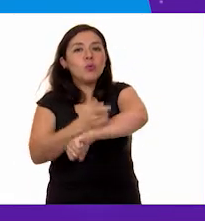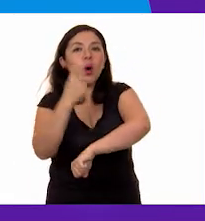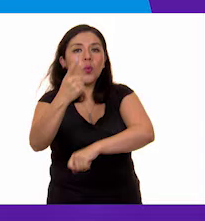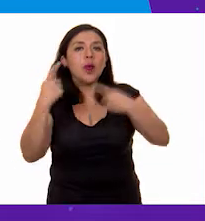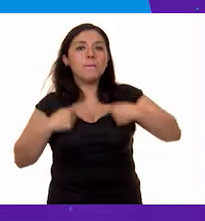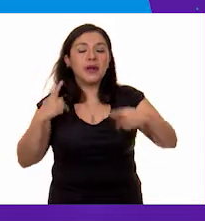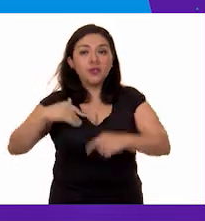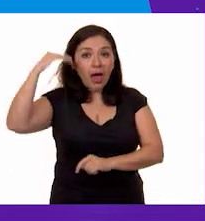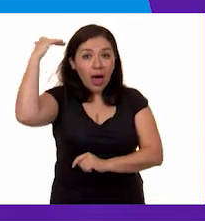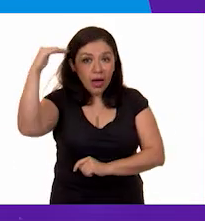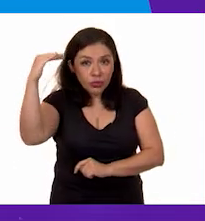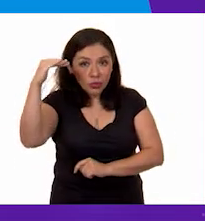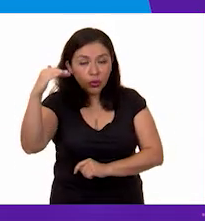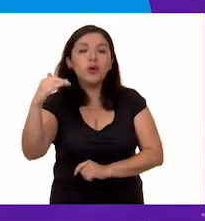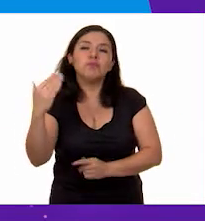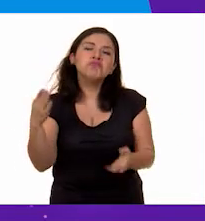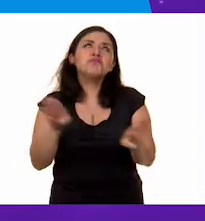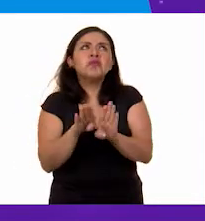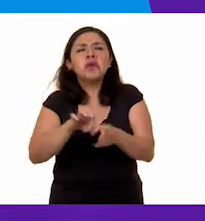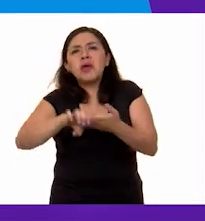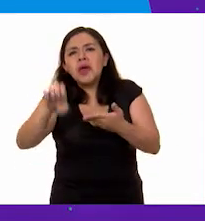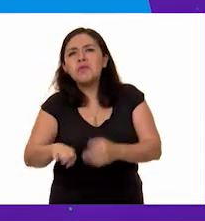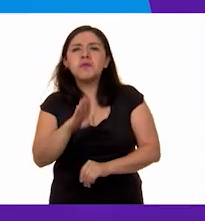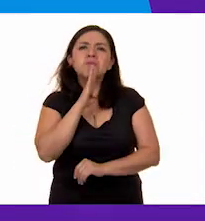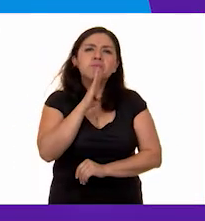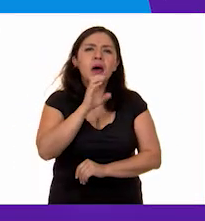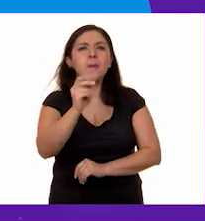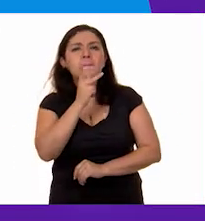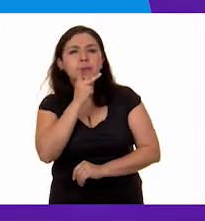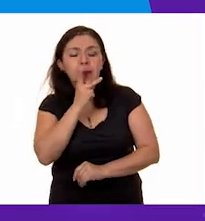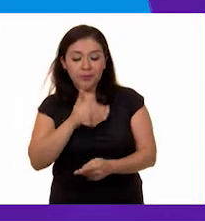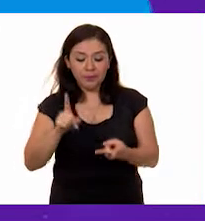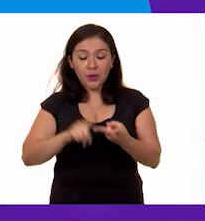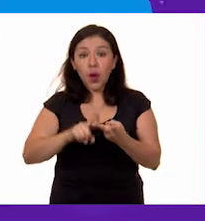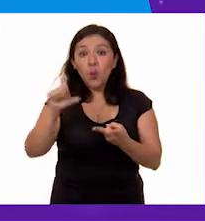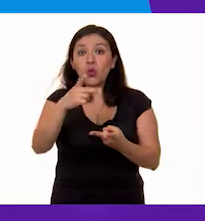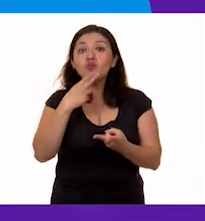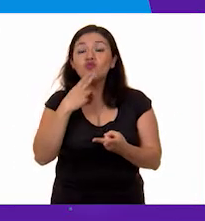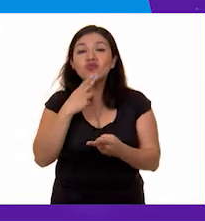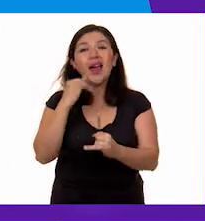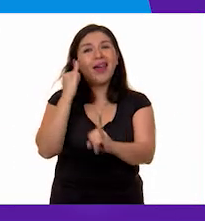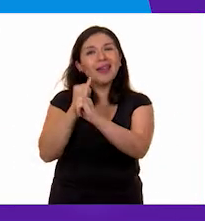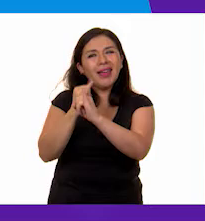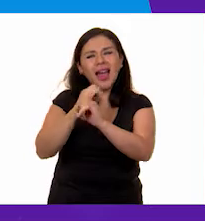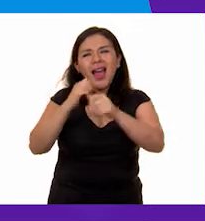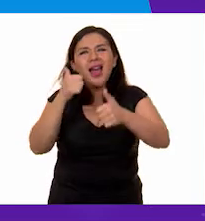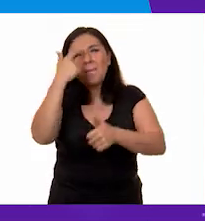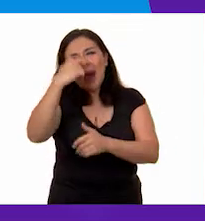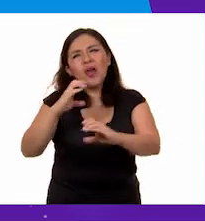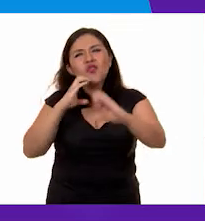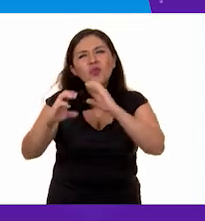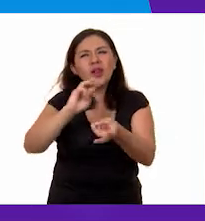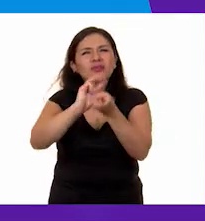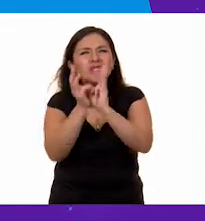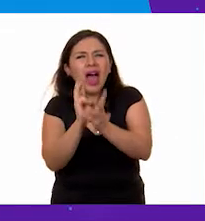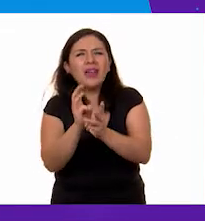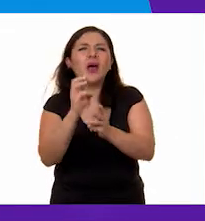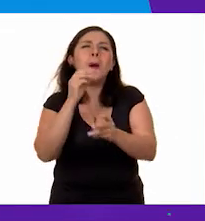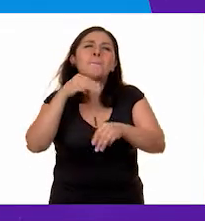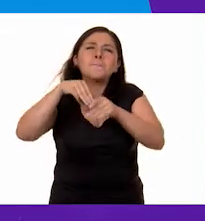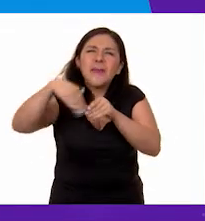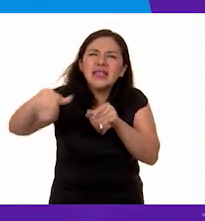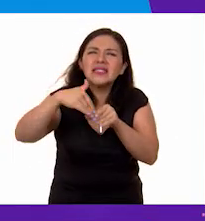un adulto de confianza, como puede ser mamá o papá. Cuando navegues por salas de chat, videochat, aplicaciones de